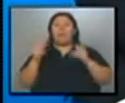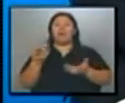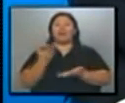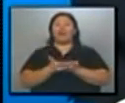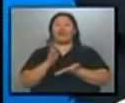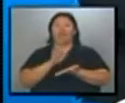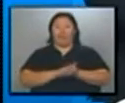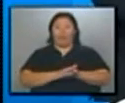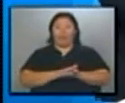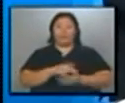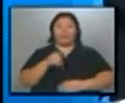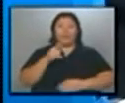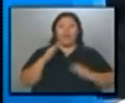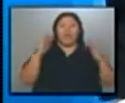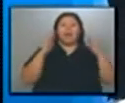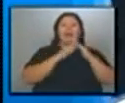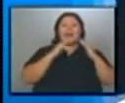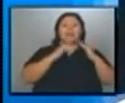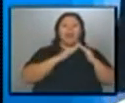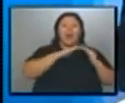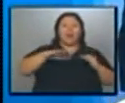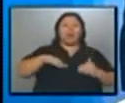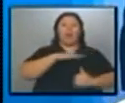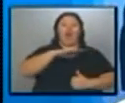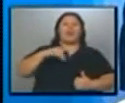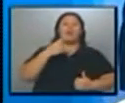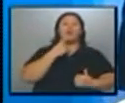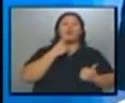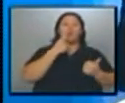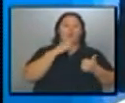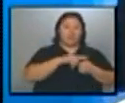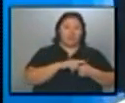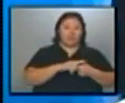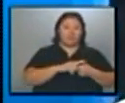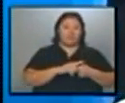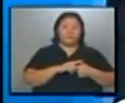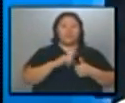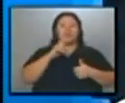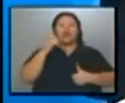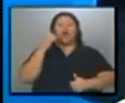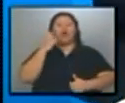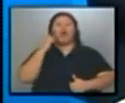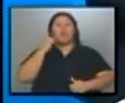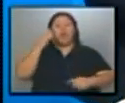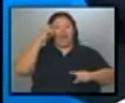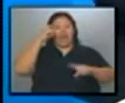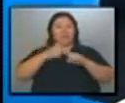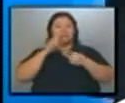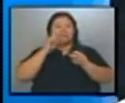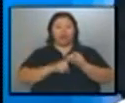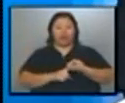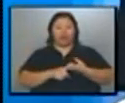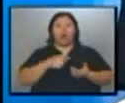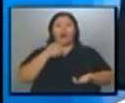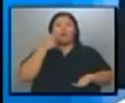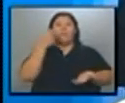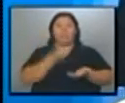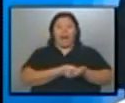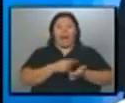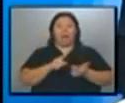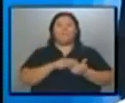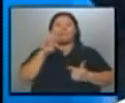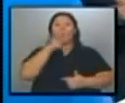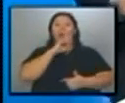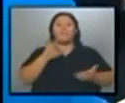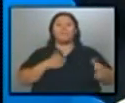de Núñez, le deja a Vicuña pagas 4 mucamas, le deja pago un chofer, paga el colegio